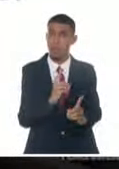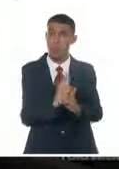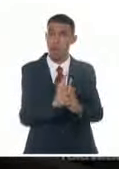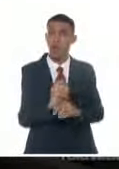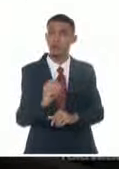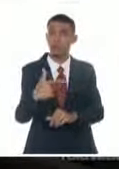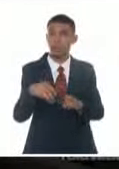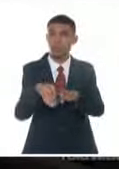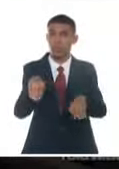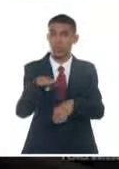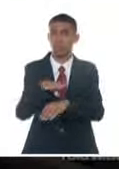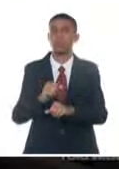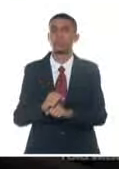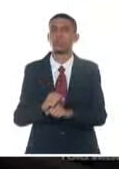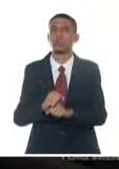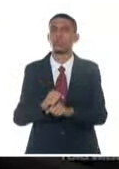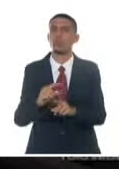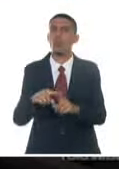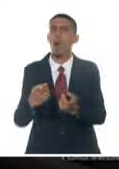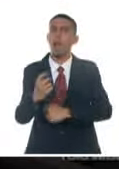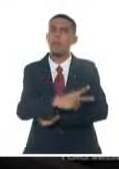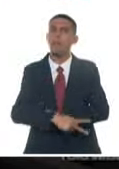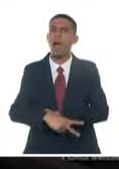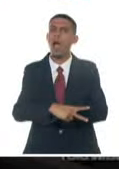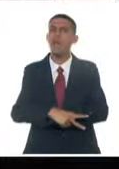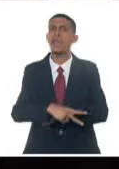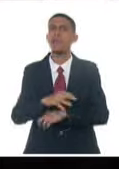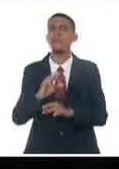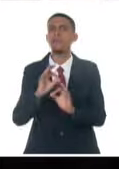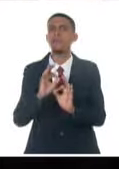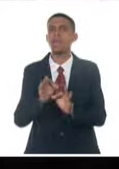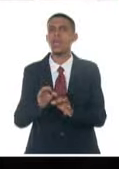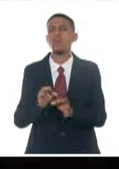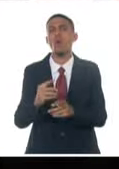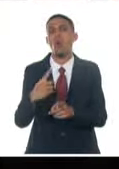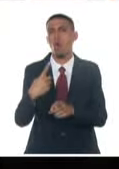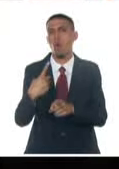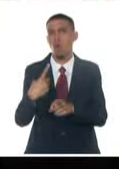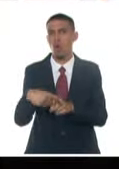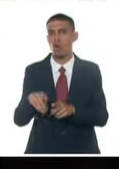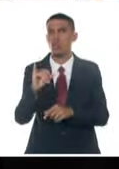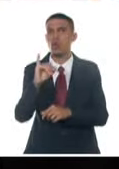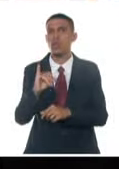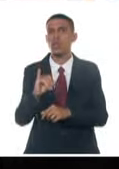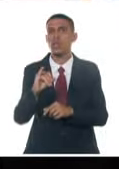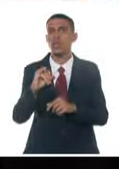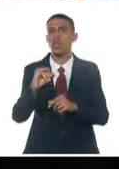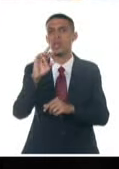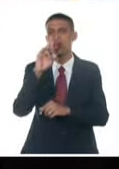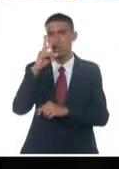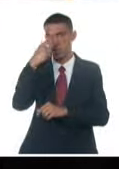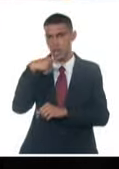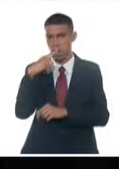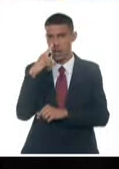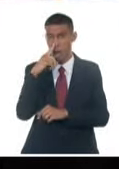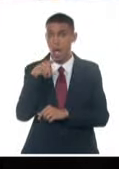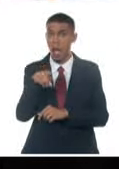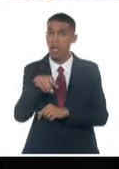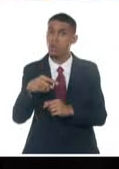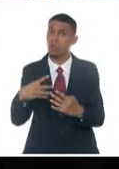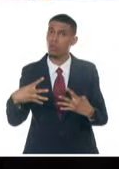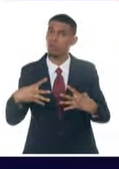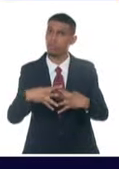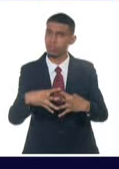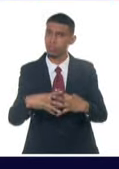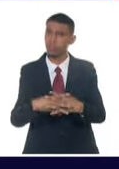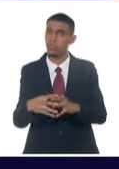iraní, junto a una delegación formada por funcionarios del gobierno y empresarios, trasladó la disposición de su país de fortalecer los lazos de cooperación con